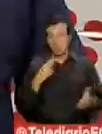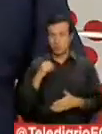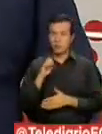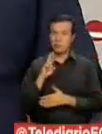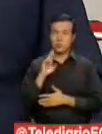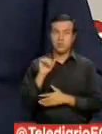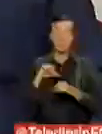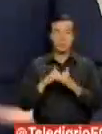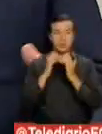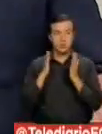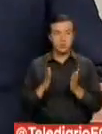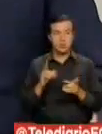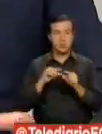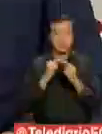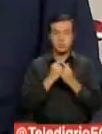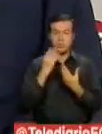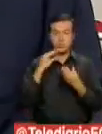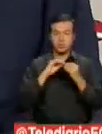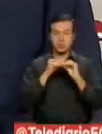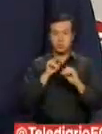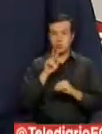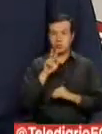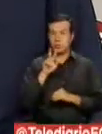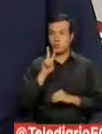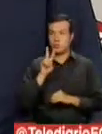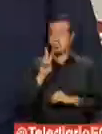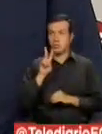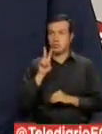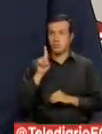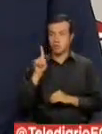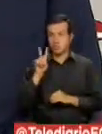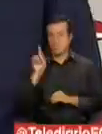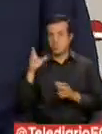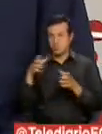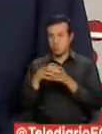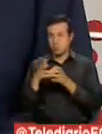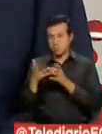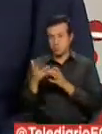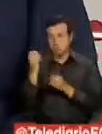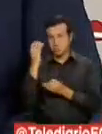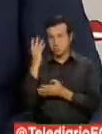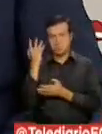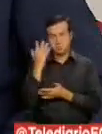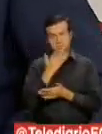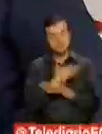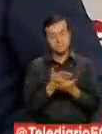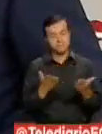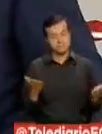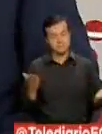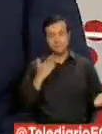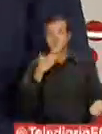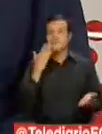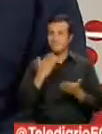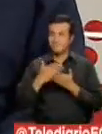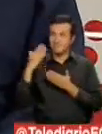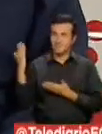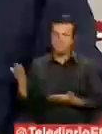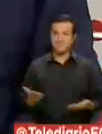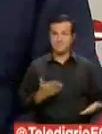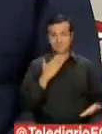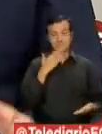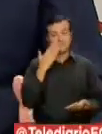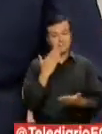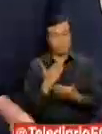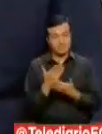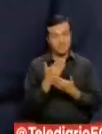Castañeda, asambleísta por Creo, jefe del bloque legislativo de Creo, esta mañana aquí en Primera Impresión. Gracias por aceptar esta